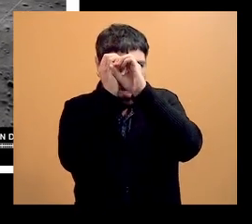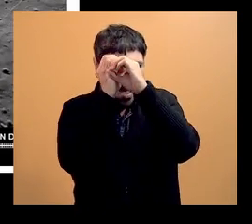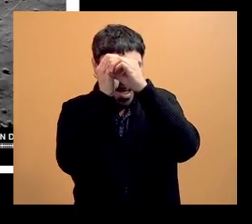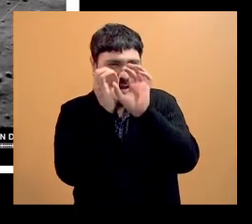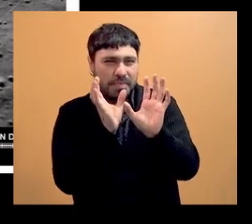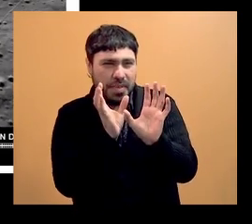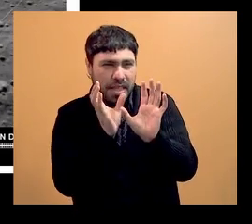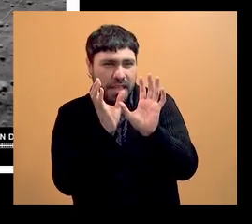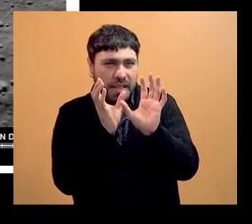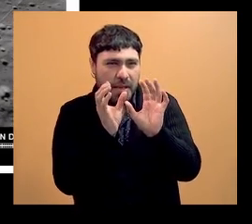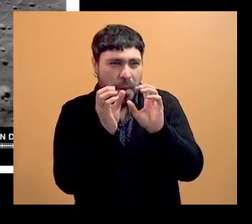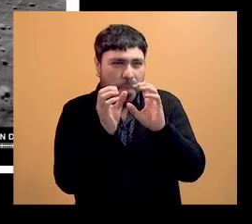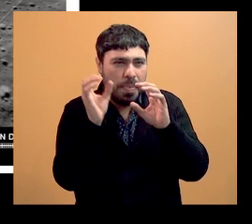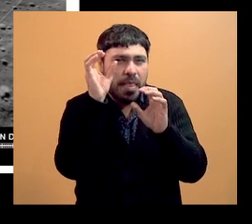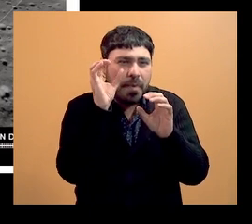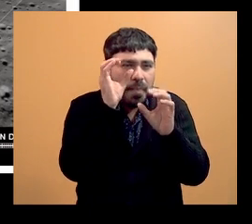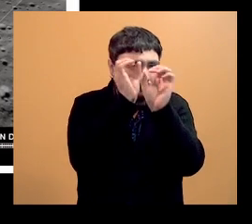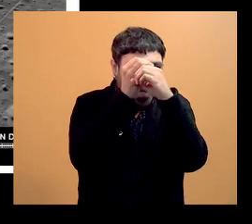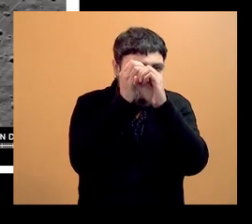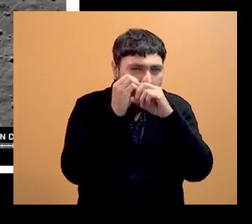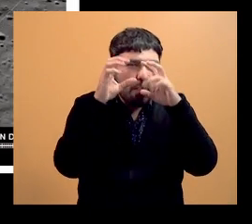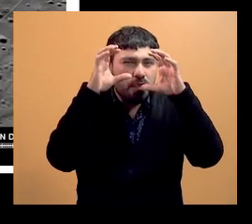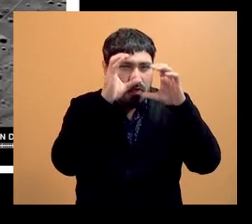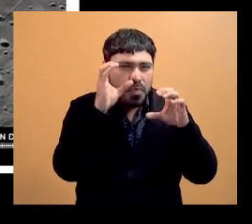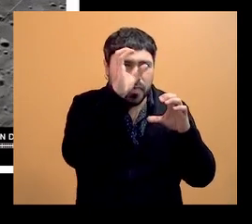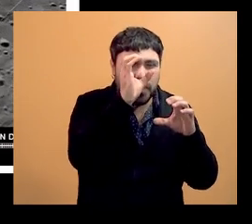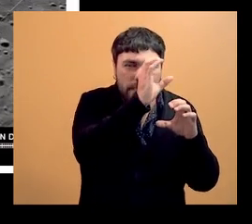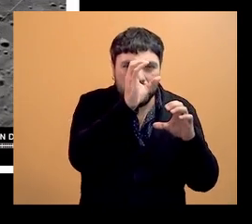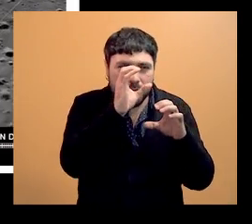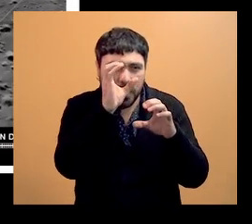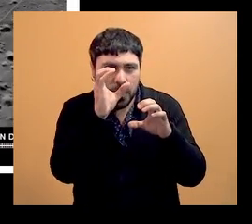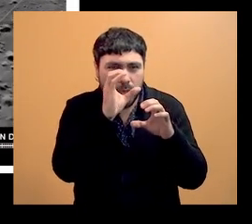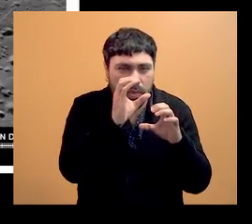Lunar Observer Reconnaissance, algo así se llamaba la cámara. Y la imagen de la